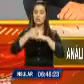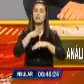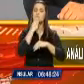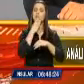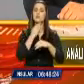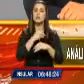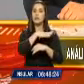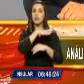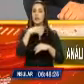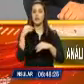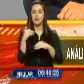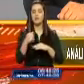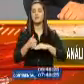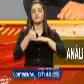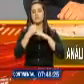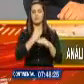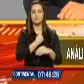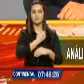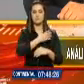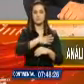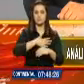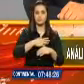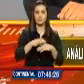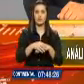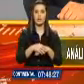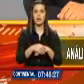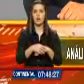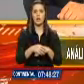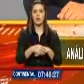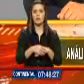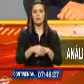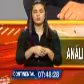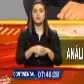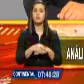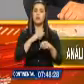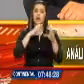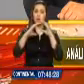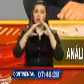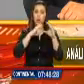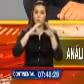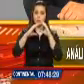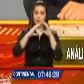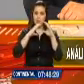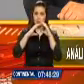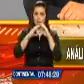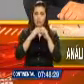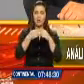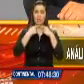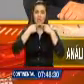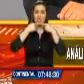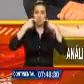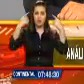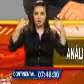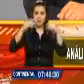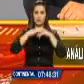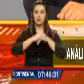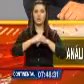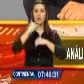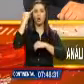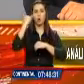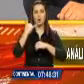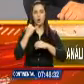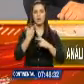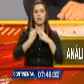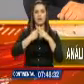mayor de ejército, han celebrado una conferencia de prensa y han declarado que hoy va